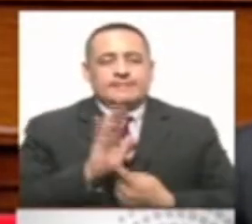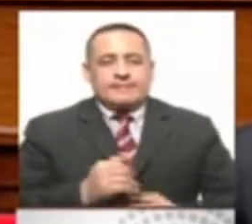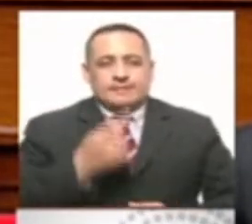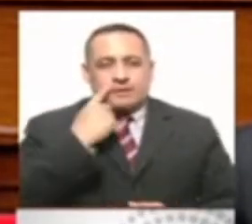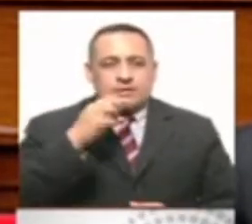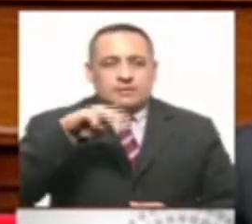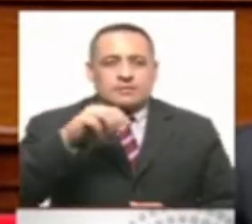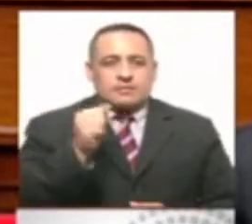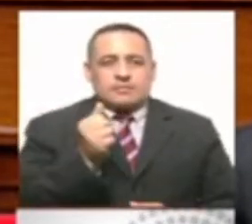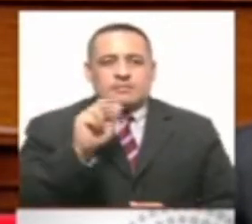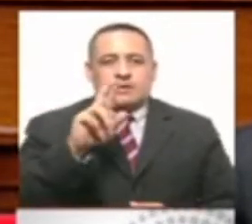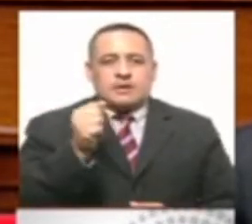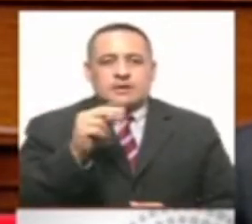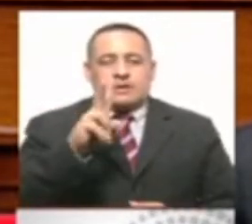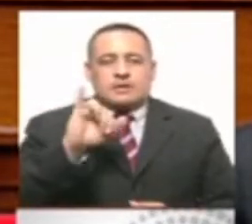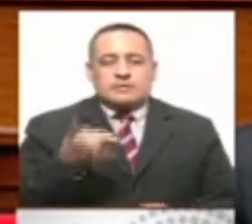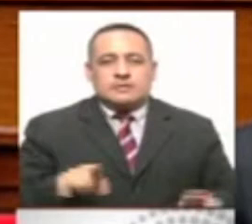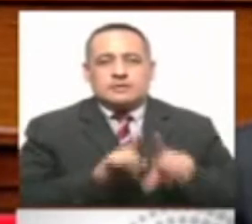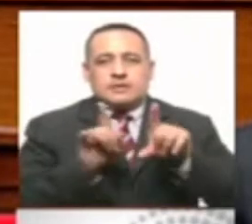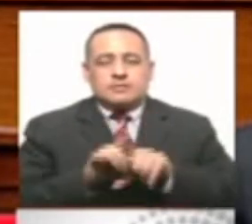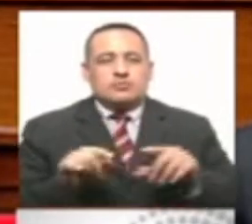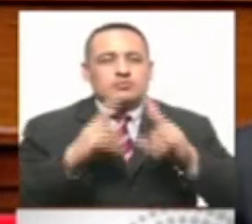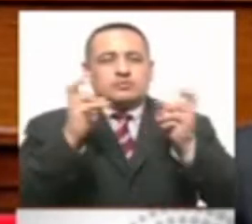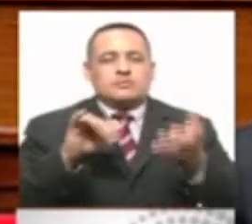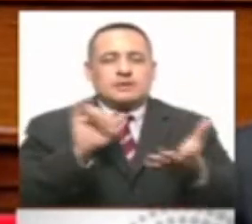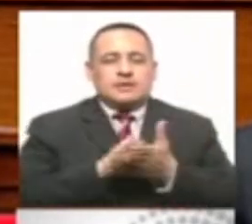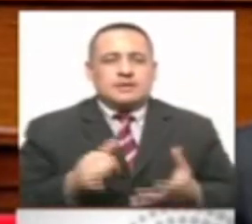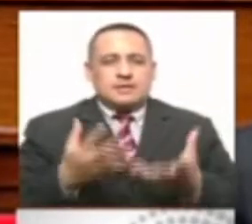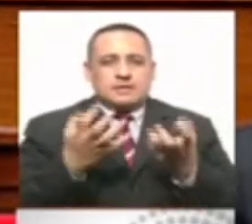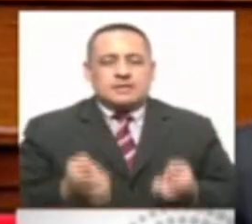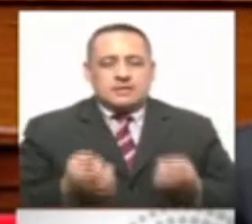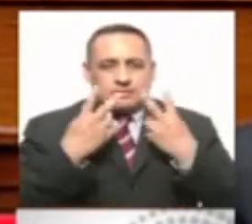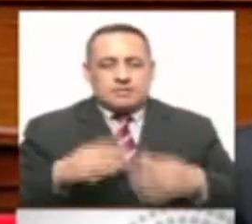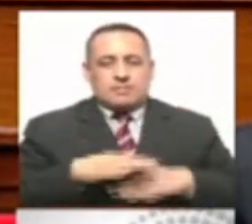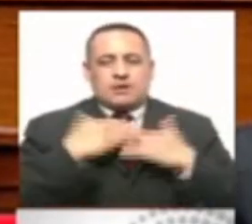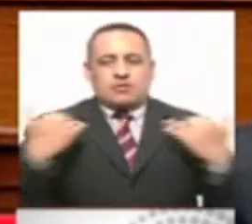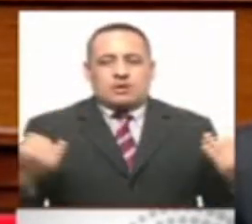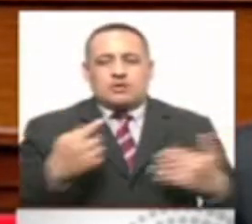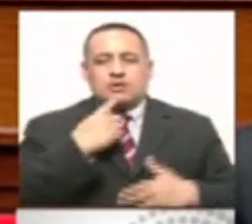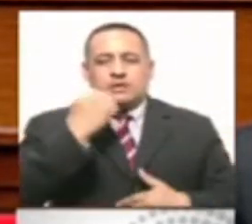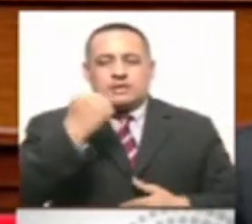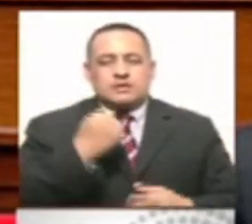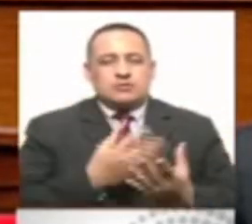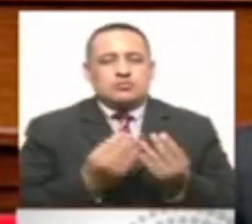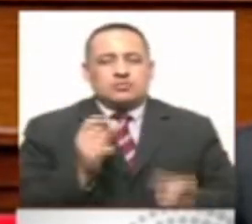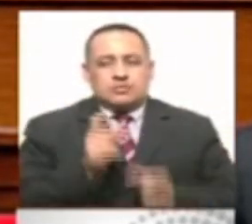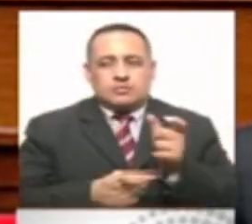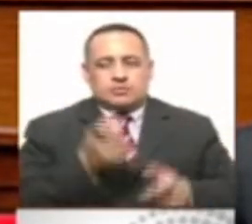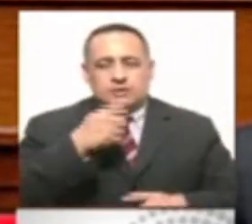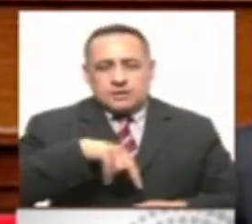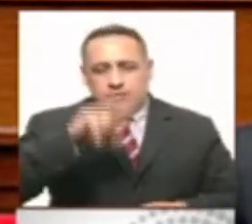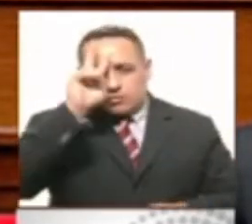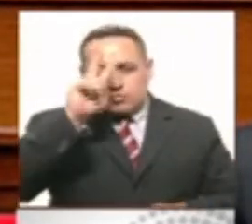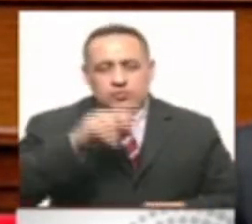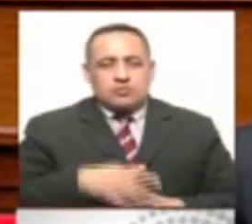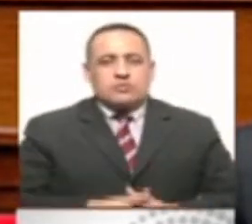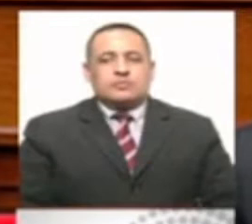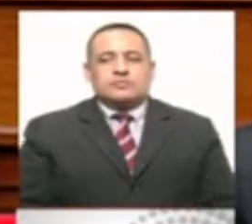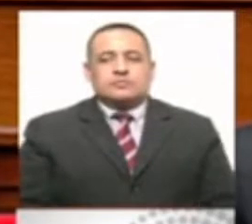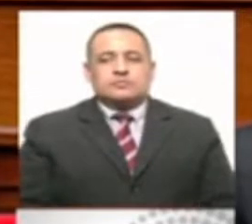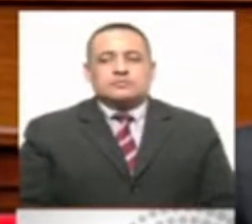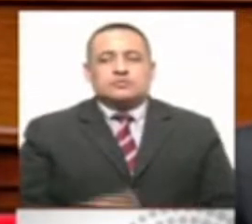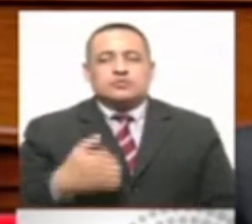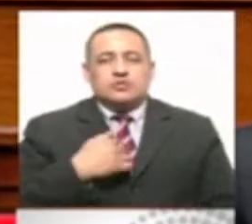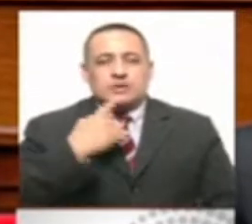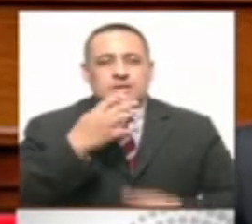Maraví una traba para quienes quieren vulnerar o afectar los derechos de miles de trabajadores en el Perú?